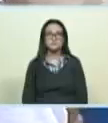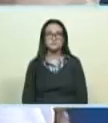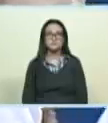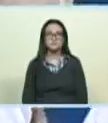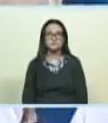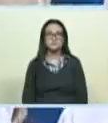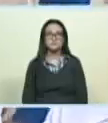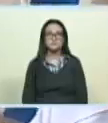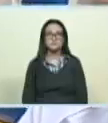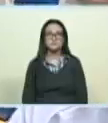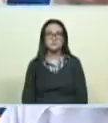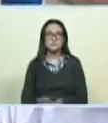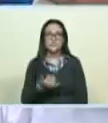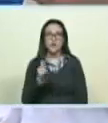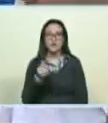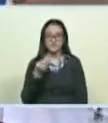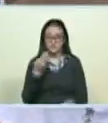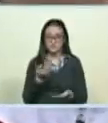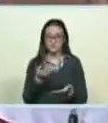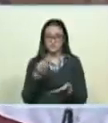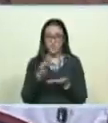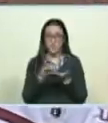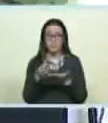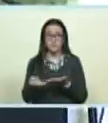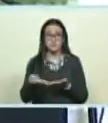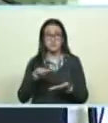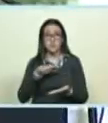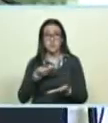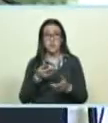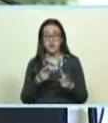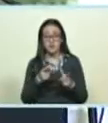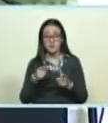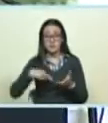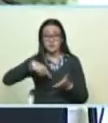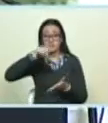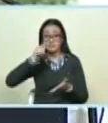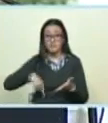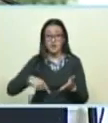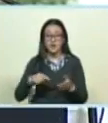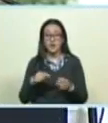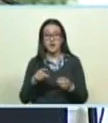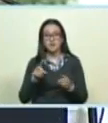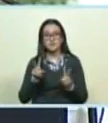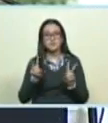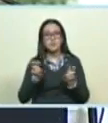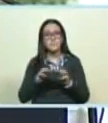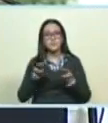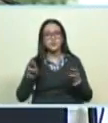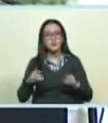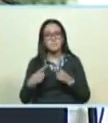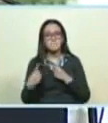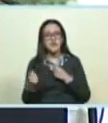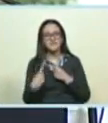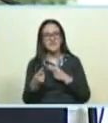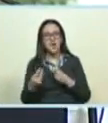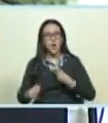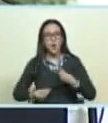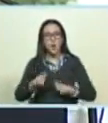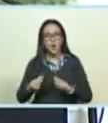Aquí me han hecho llegar el punto de cuenta de la nueva metodología del pasaje